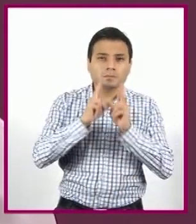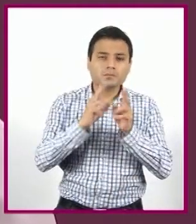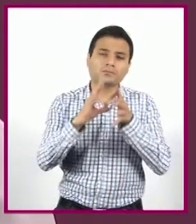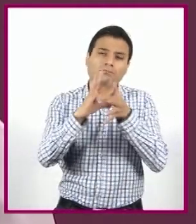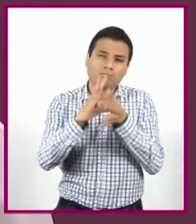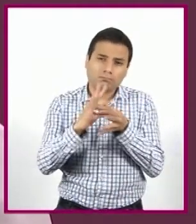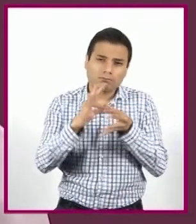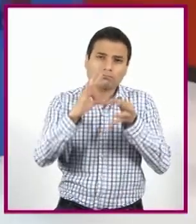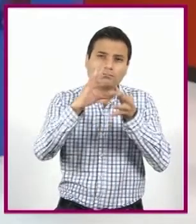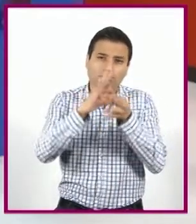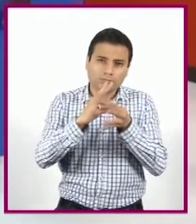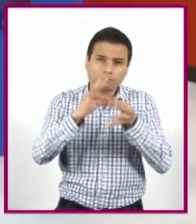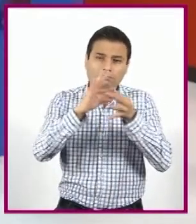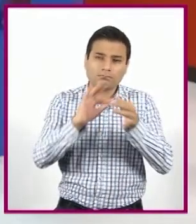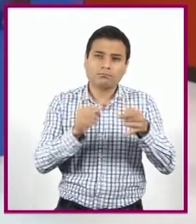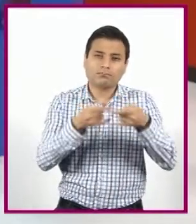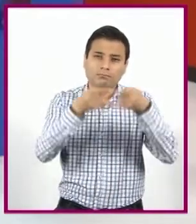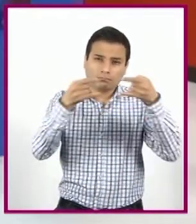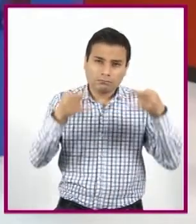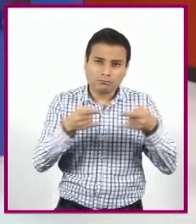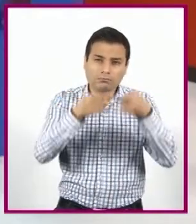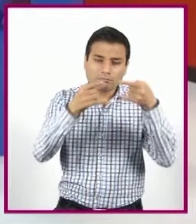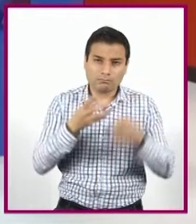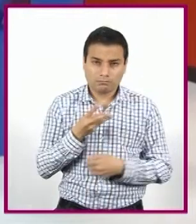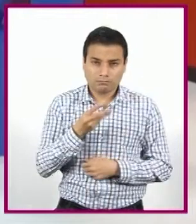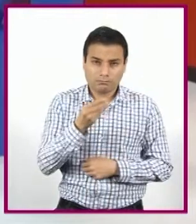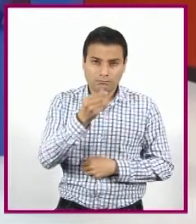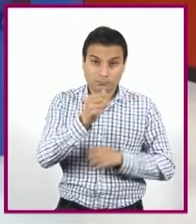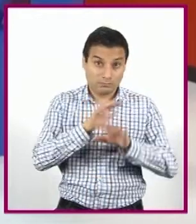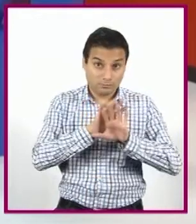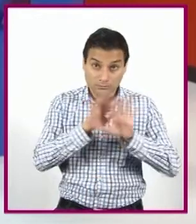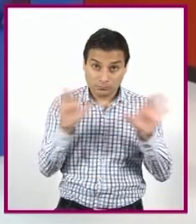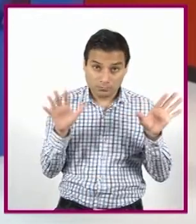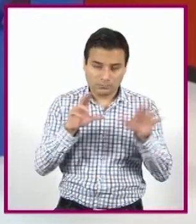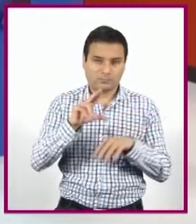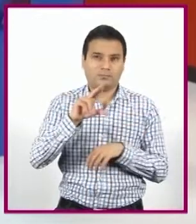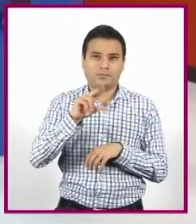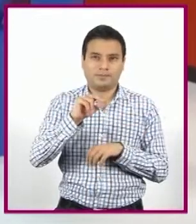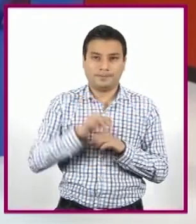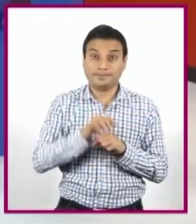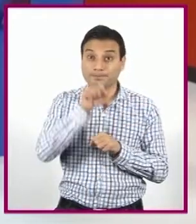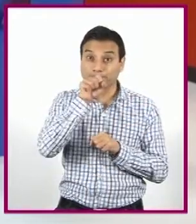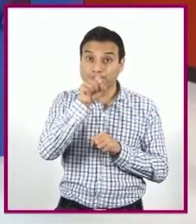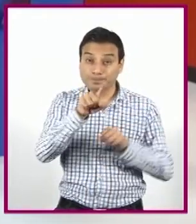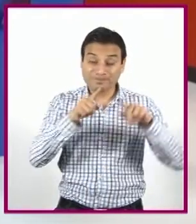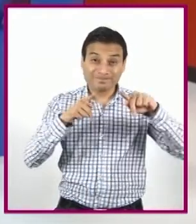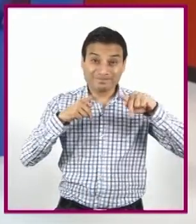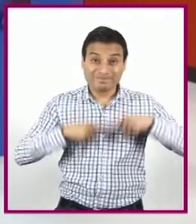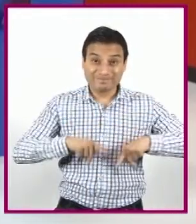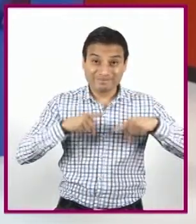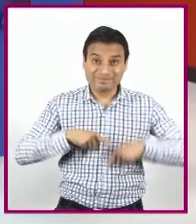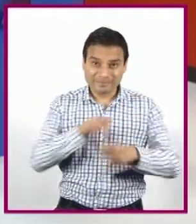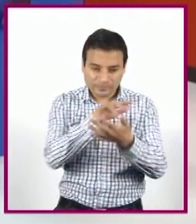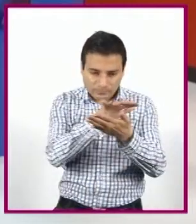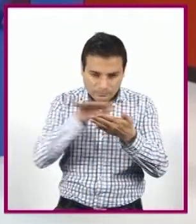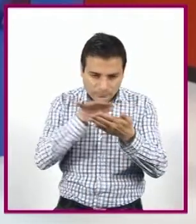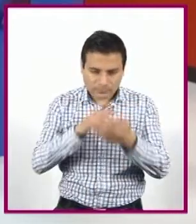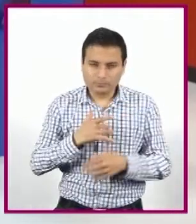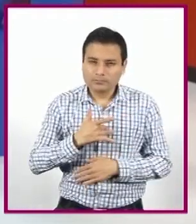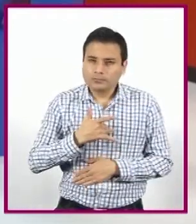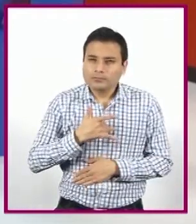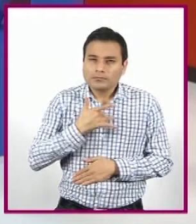conforman una historia, sino que generan una impresión estética gracias al modo en que están